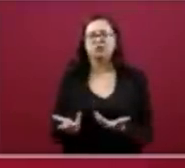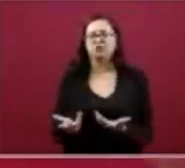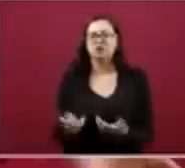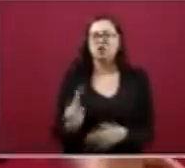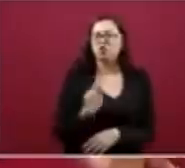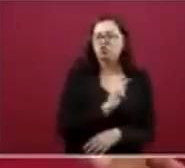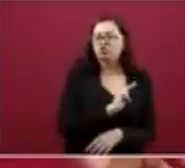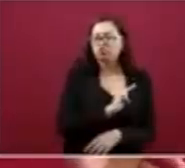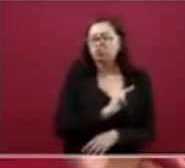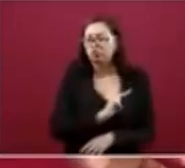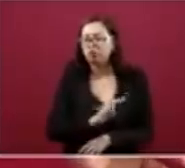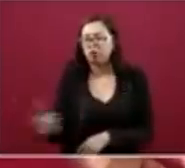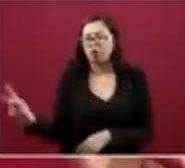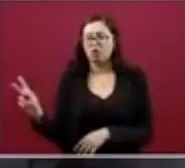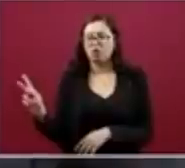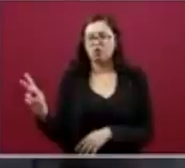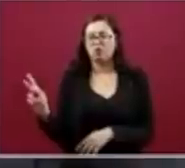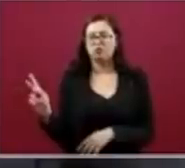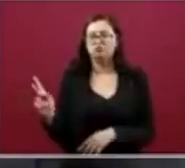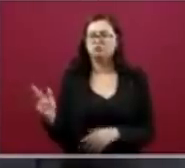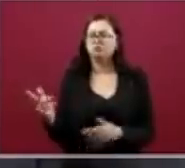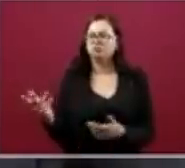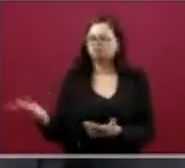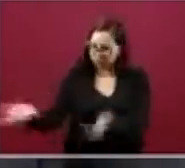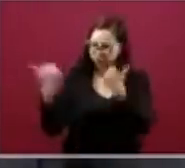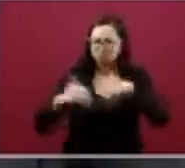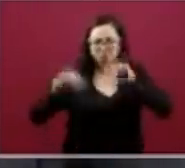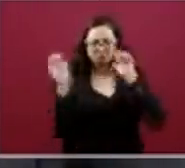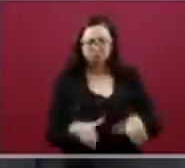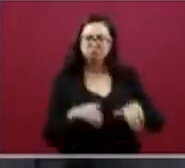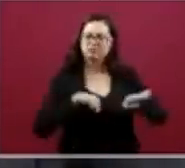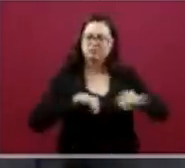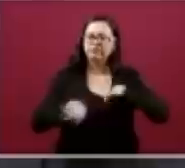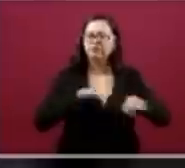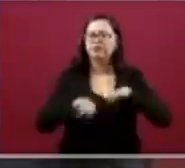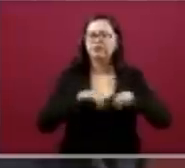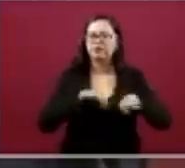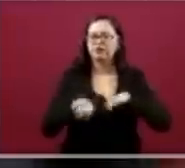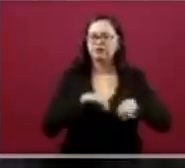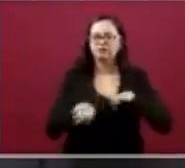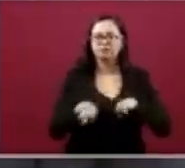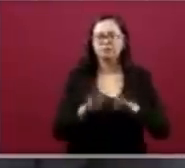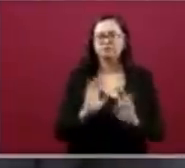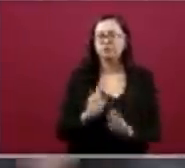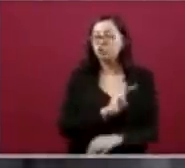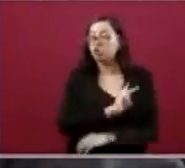todos sean contratados, así.